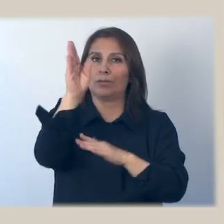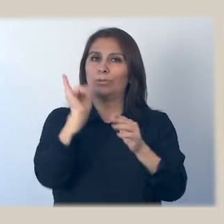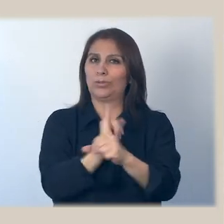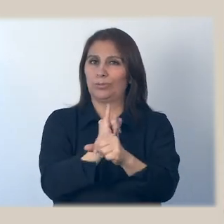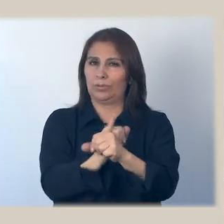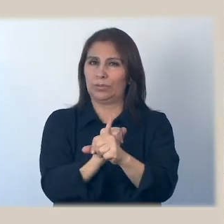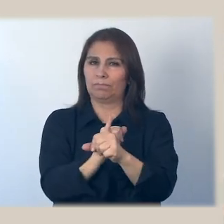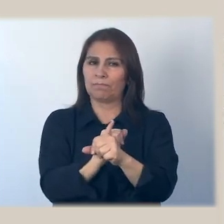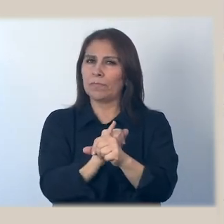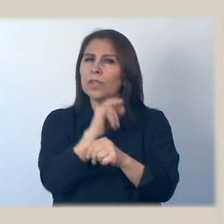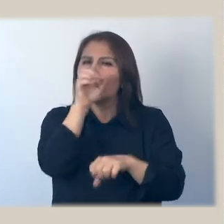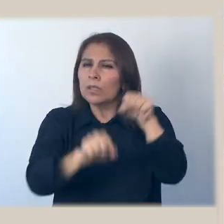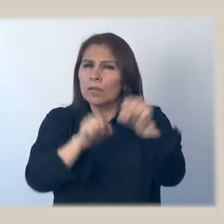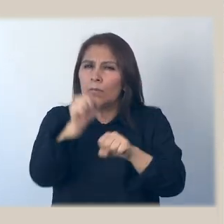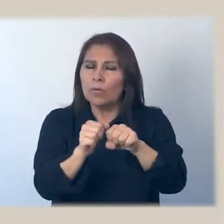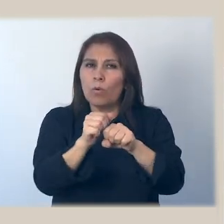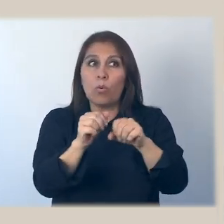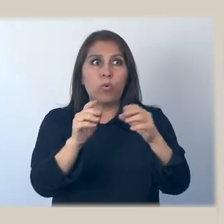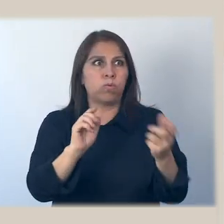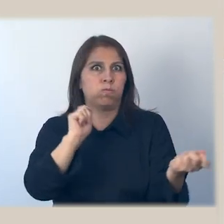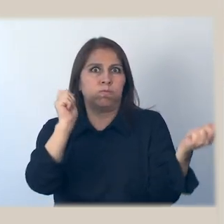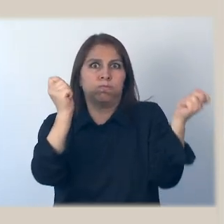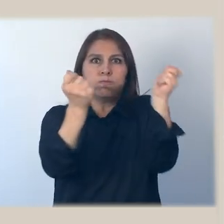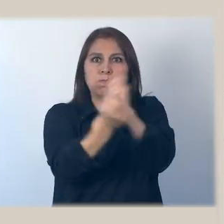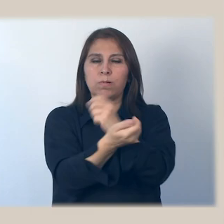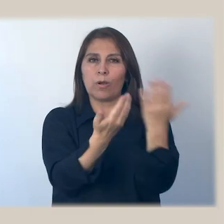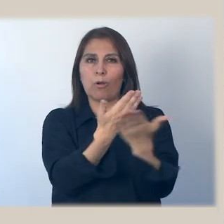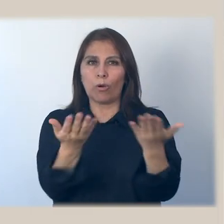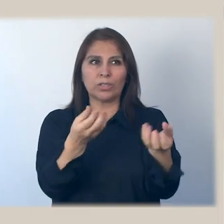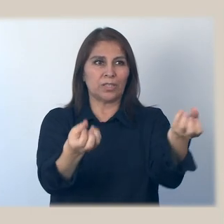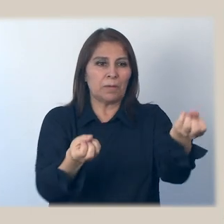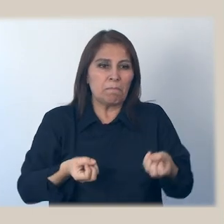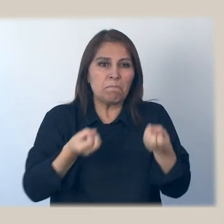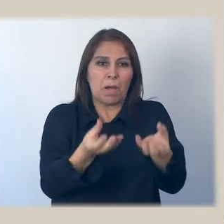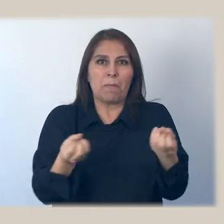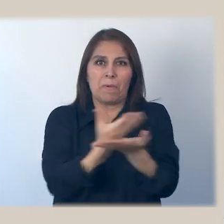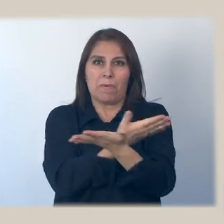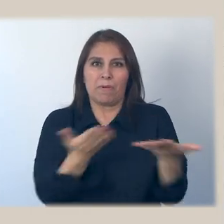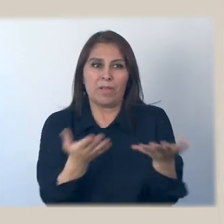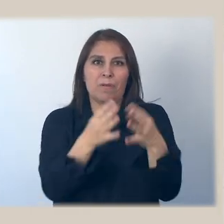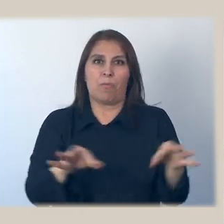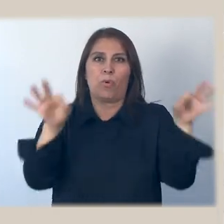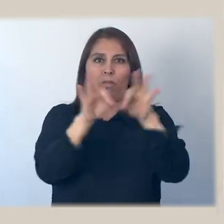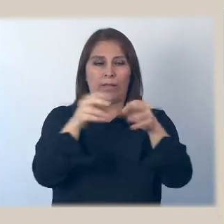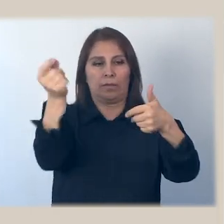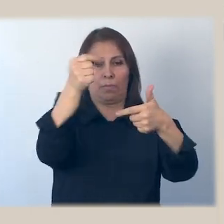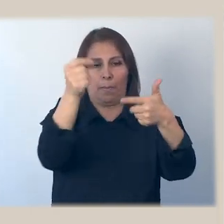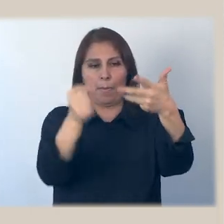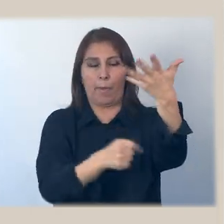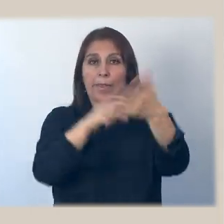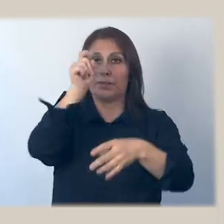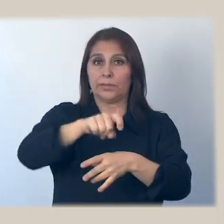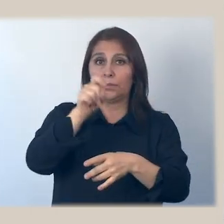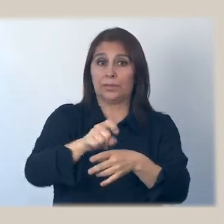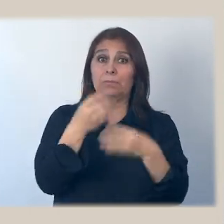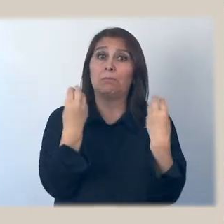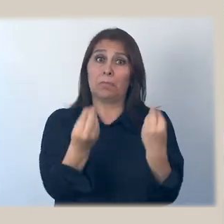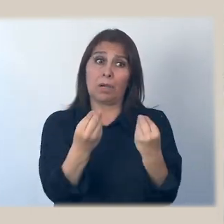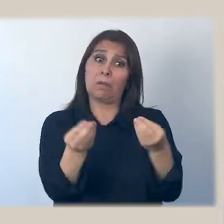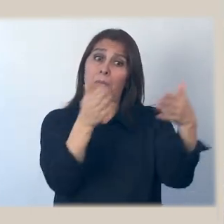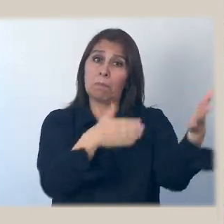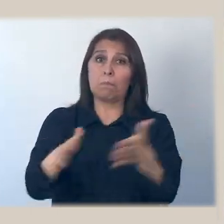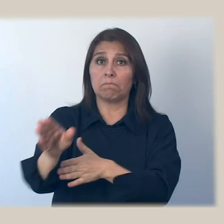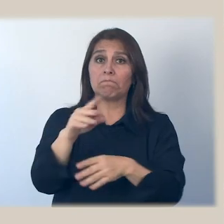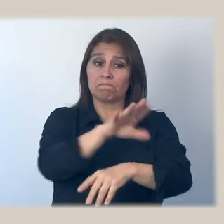cual permitió su modernización y la dotación requerida para el funcionamiento de los sistemas de información necesarios para la planeación de la